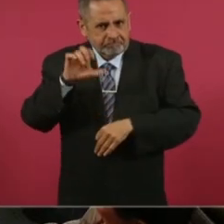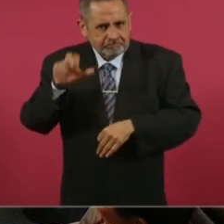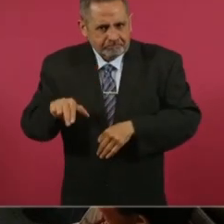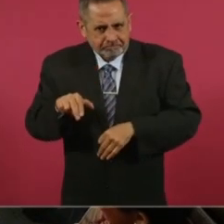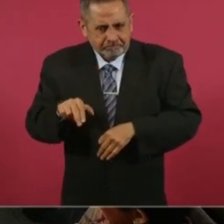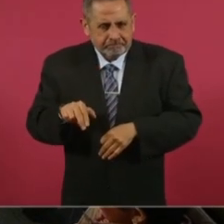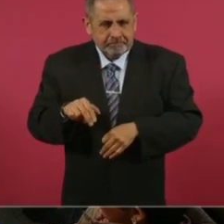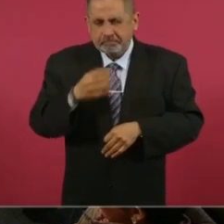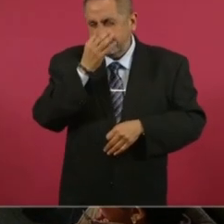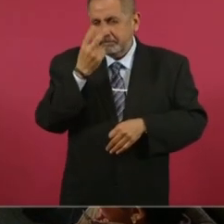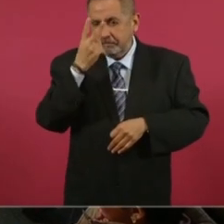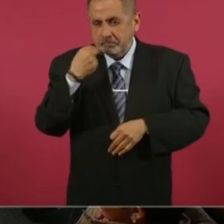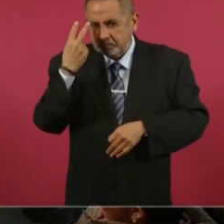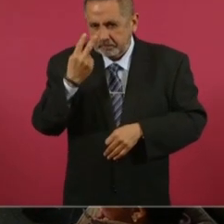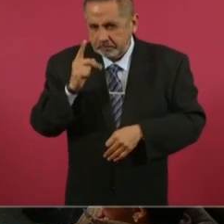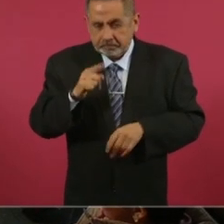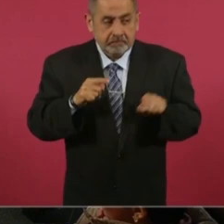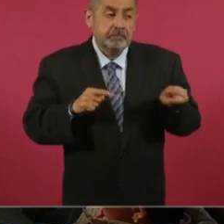No son 2 horas